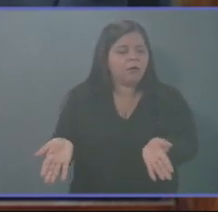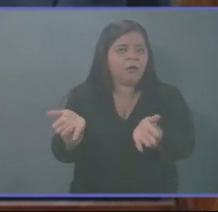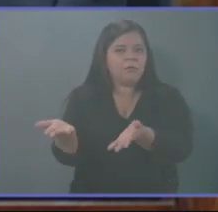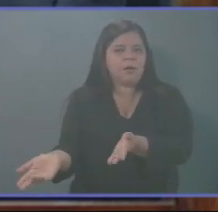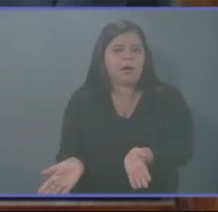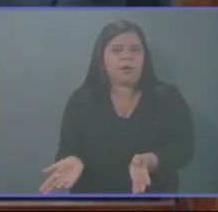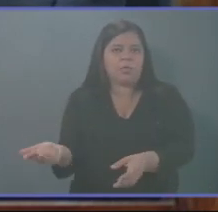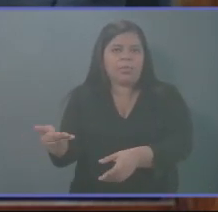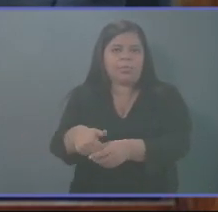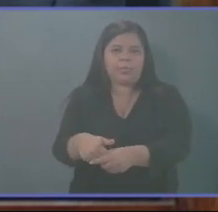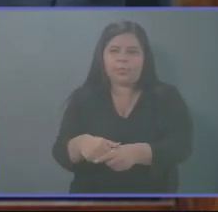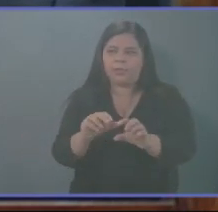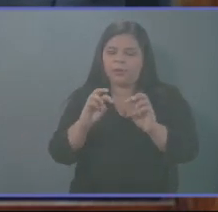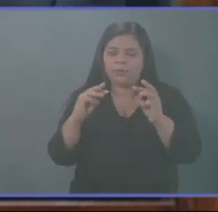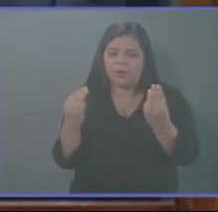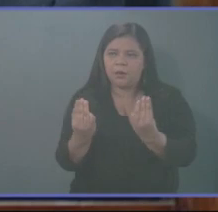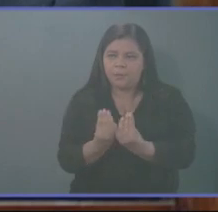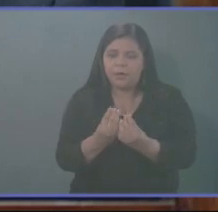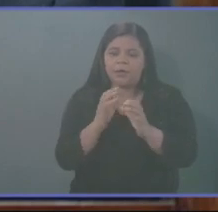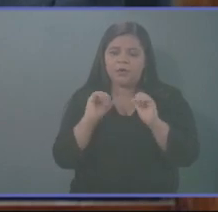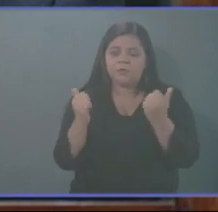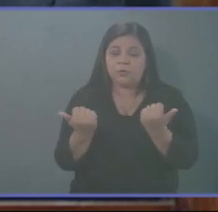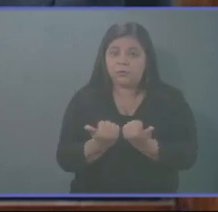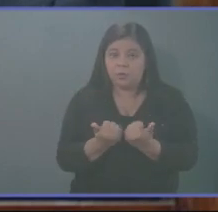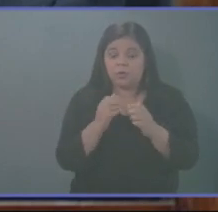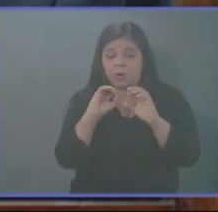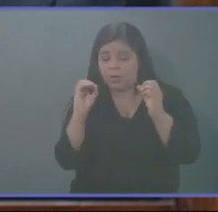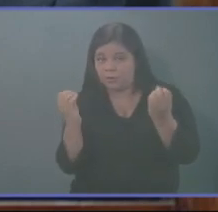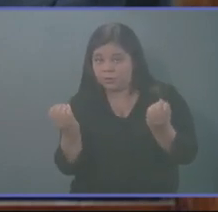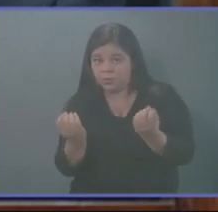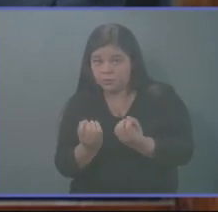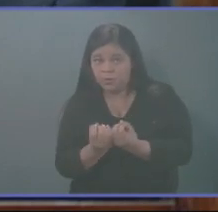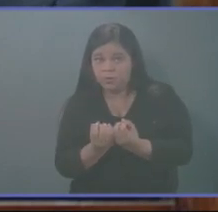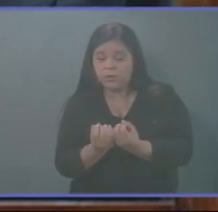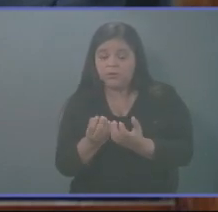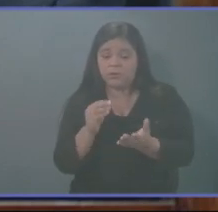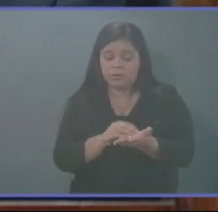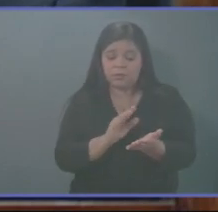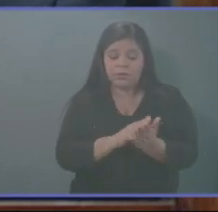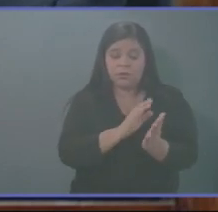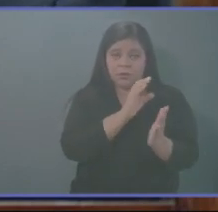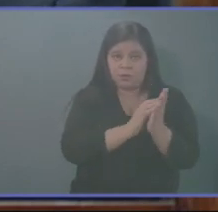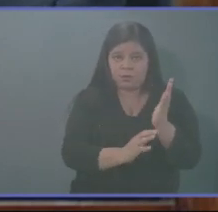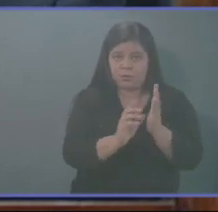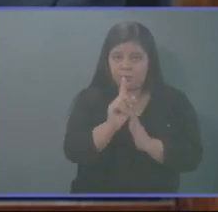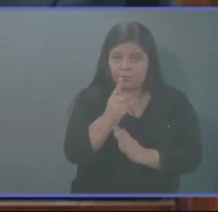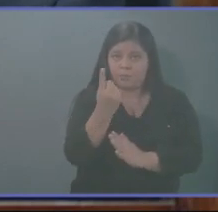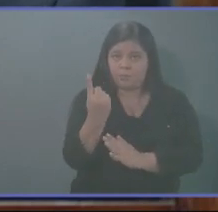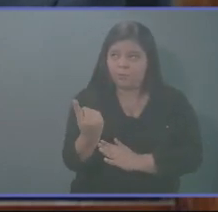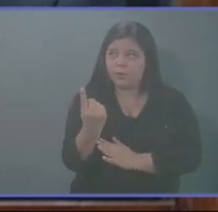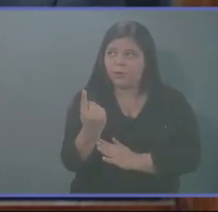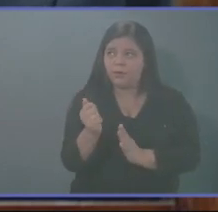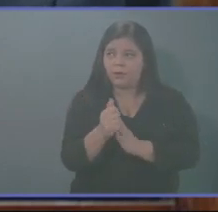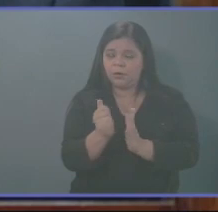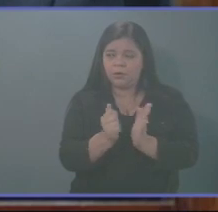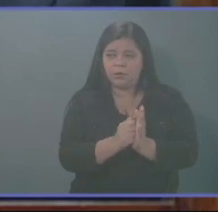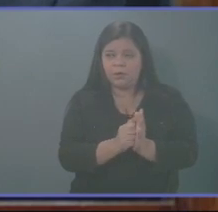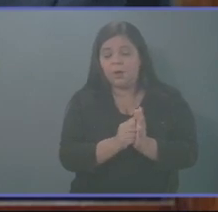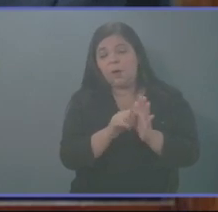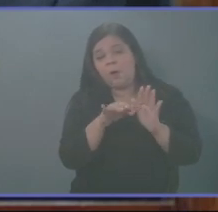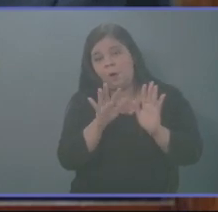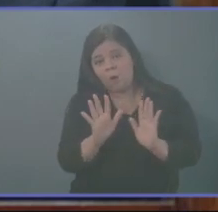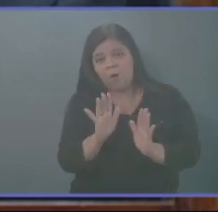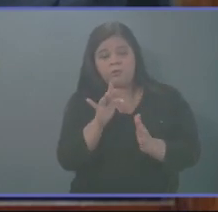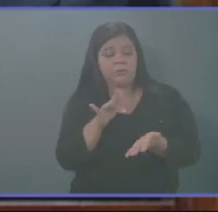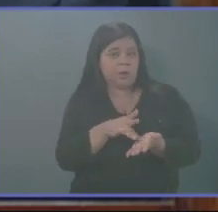conformación o permanencia en las agrupaciones, asociaciones u organizaciones comprendidas en el apartado 1 del presente artículo u obtengan provecho